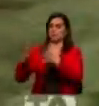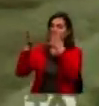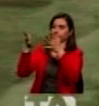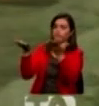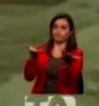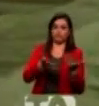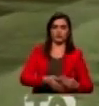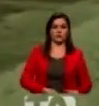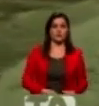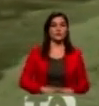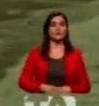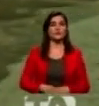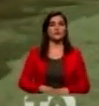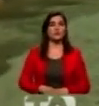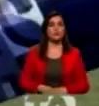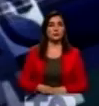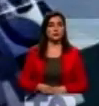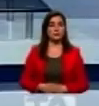Joana Ramos, 24 horas.